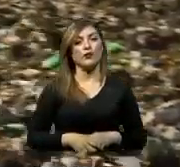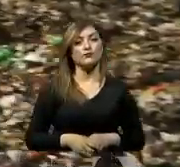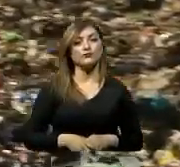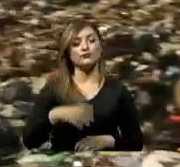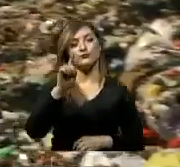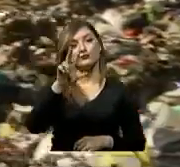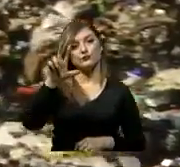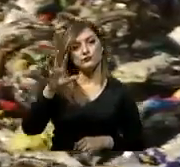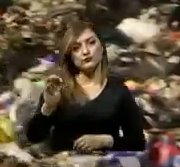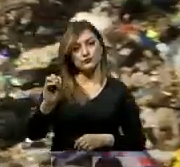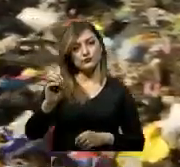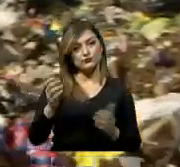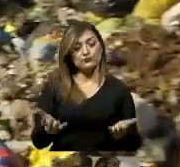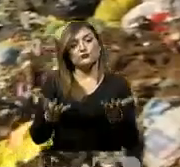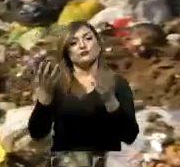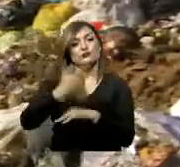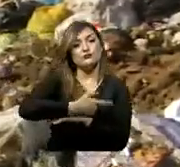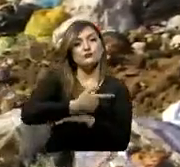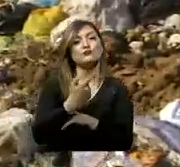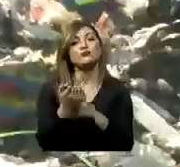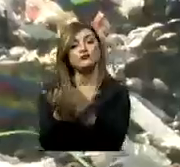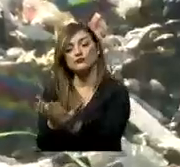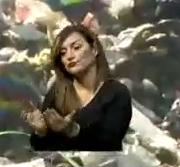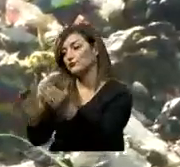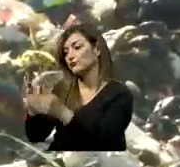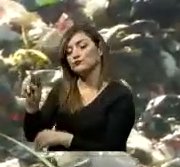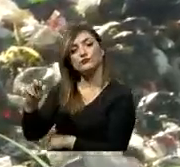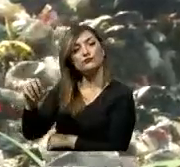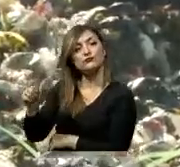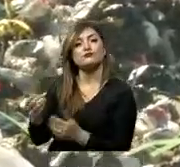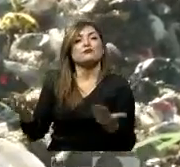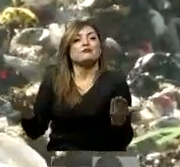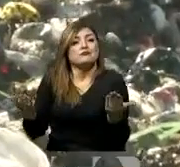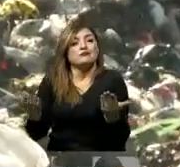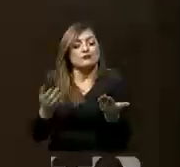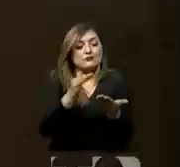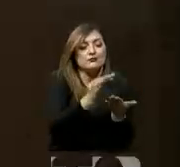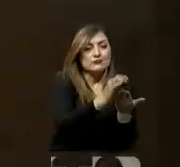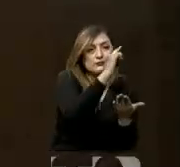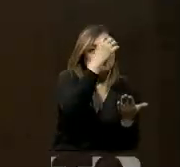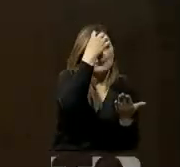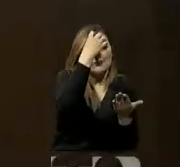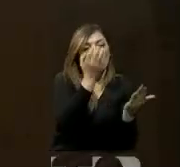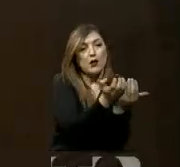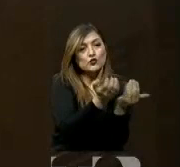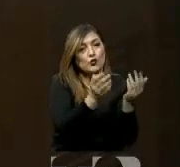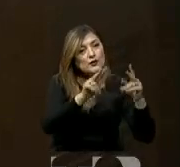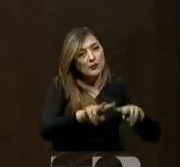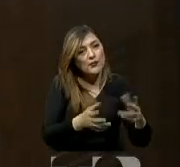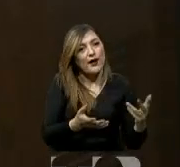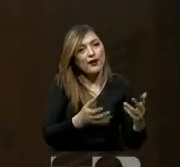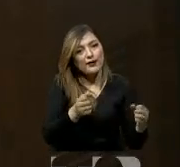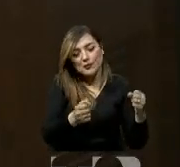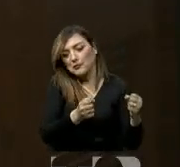130 toneladas diarias las que recibe el relleno sanitario de Ilinga provenientes del cantón Rumiñahui. Es un 5% del total